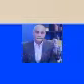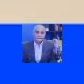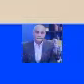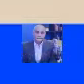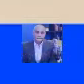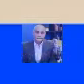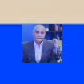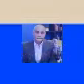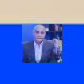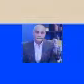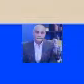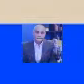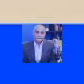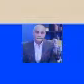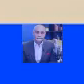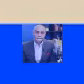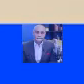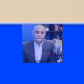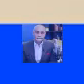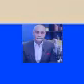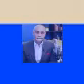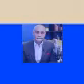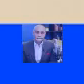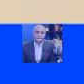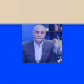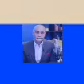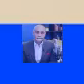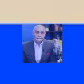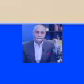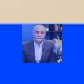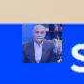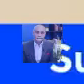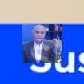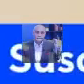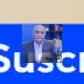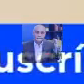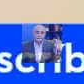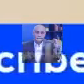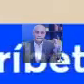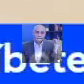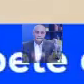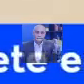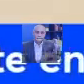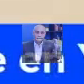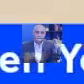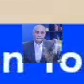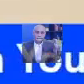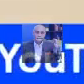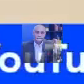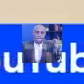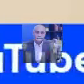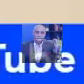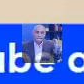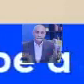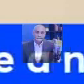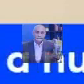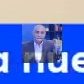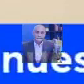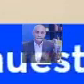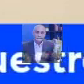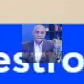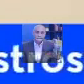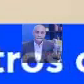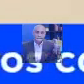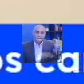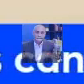ahora. México es un socio de verdad y cuando trabajamos en conjunto con valores y respeto mutuo, no hay nada que no podamos hacer. Hoy vamos a